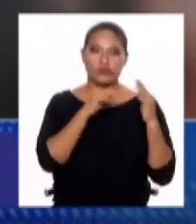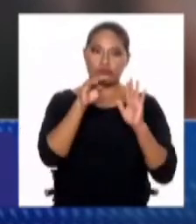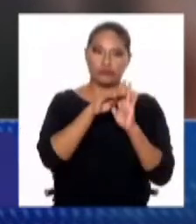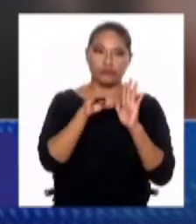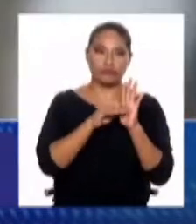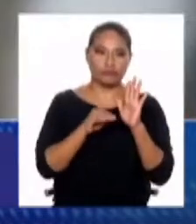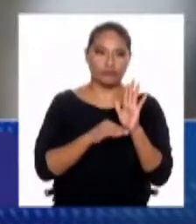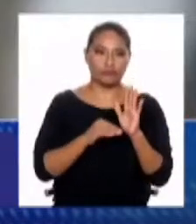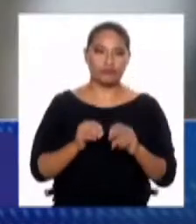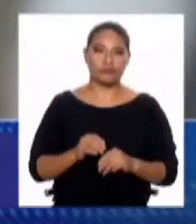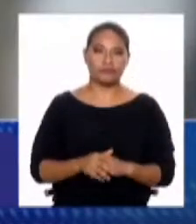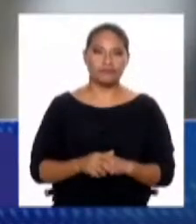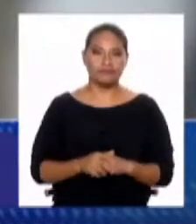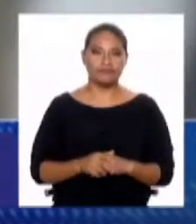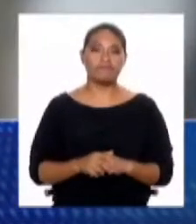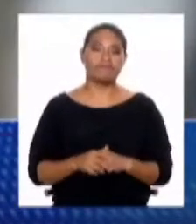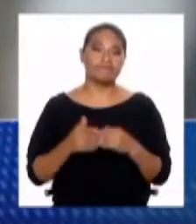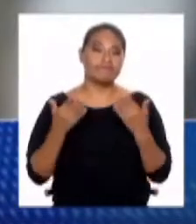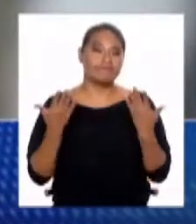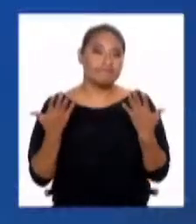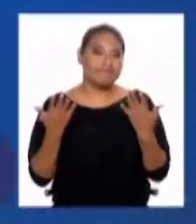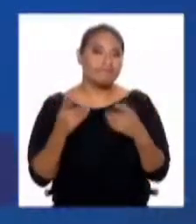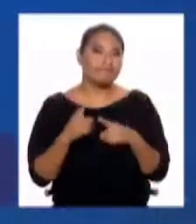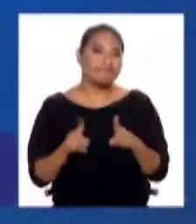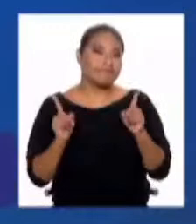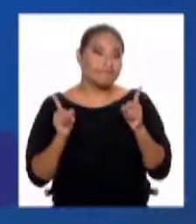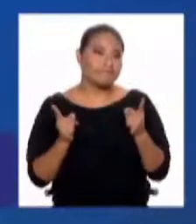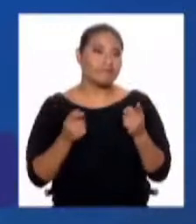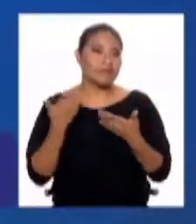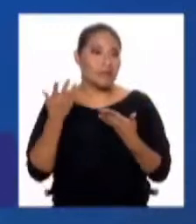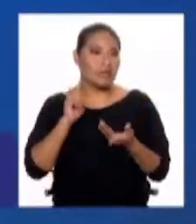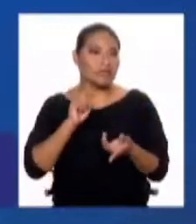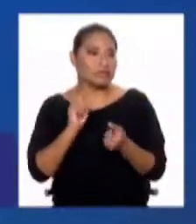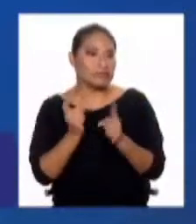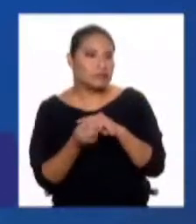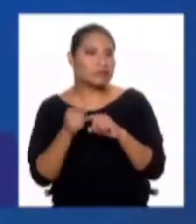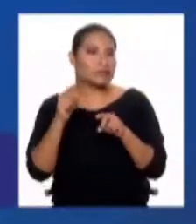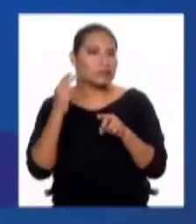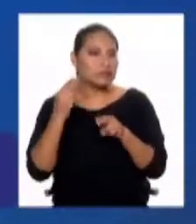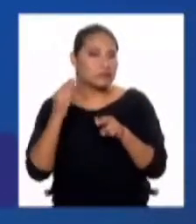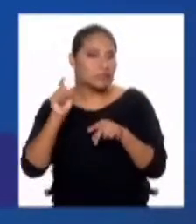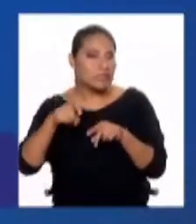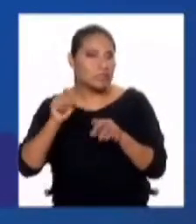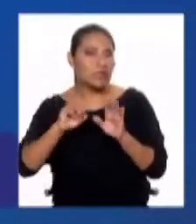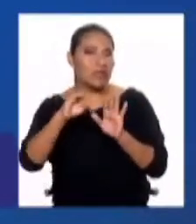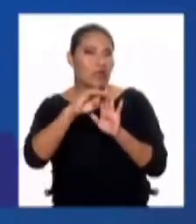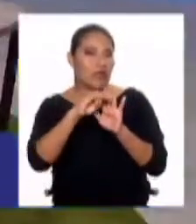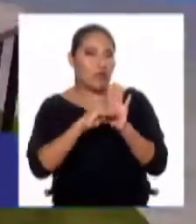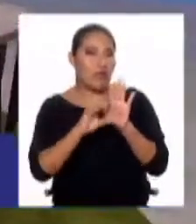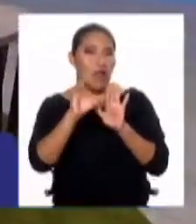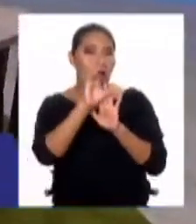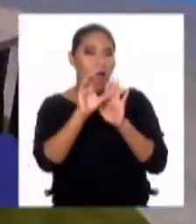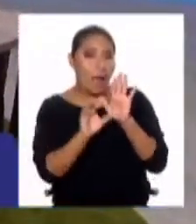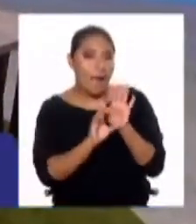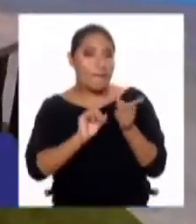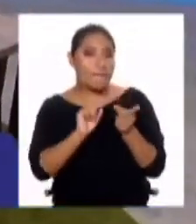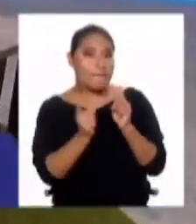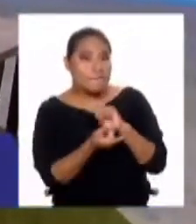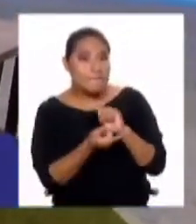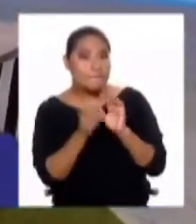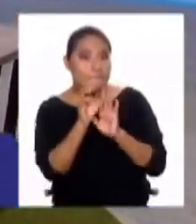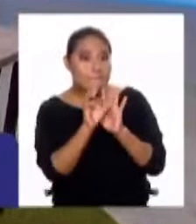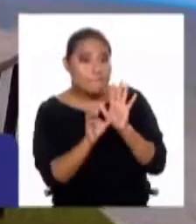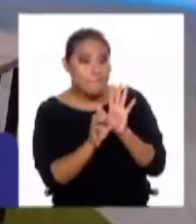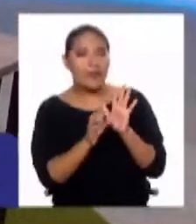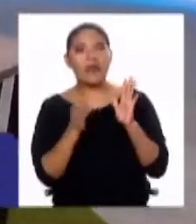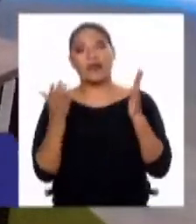Entonces, pero eso implicaría algunos cambios en la Constitución. Como ahora no queremos hablar de cambios en la Constitución,